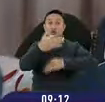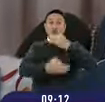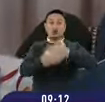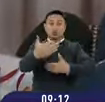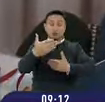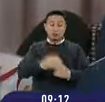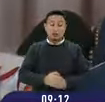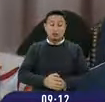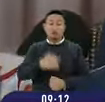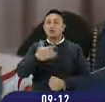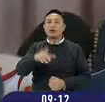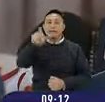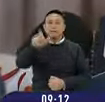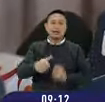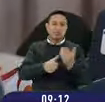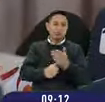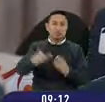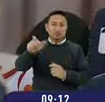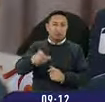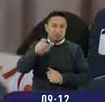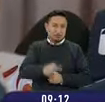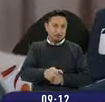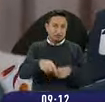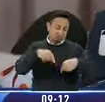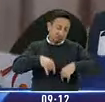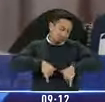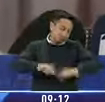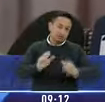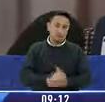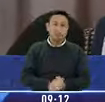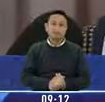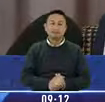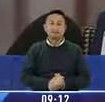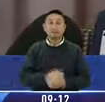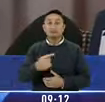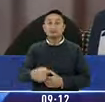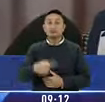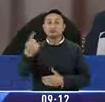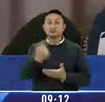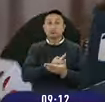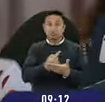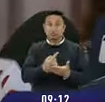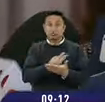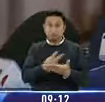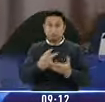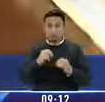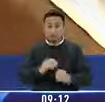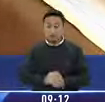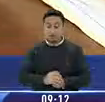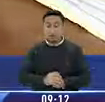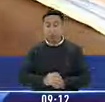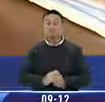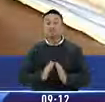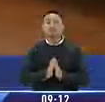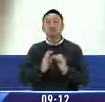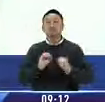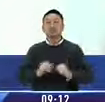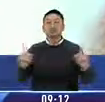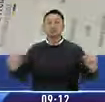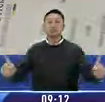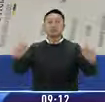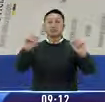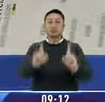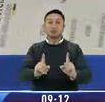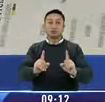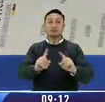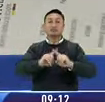ministra, algún funcionario público, lo vamos a hacer. En los próximos días, los legisladores solicitarán la comparecencia